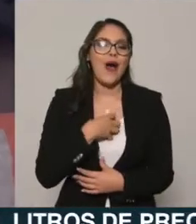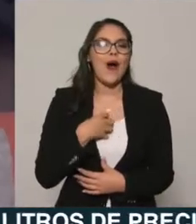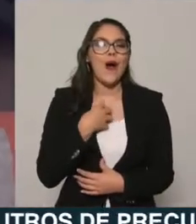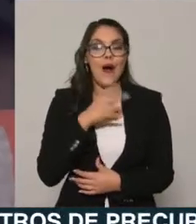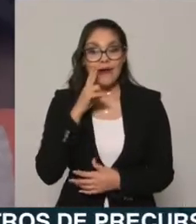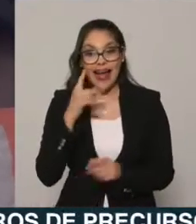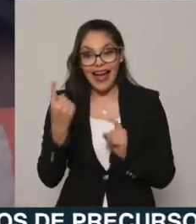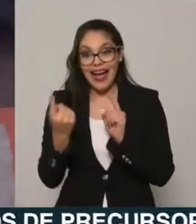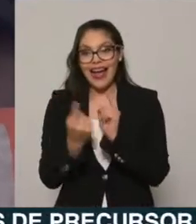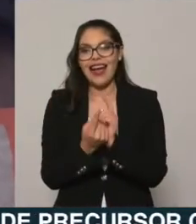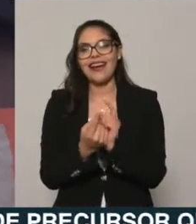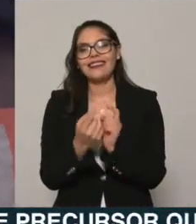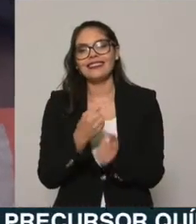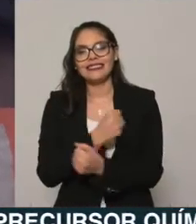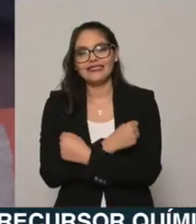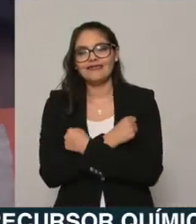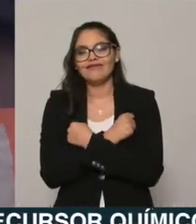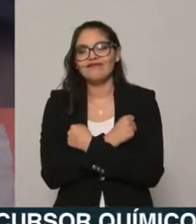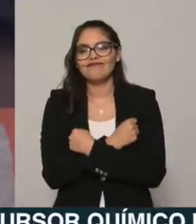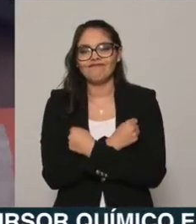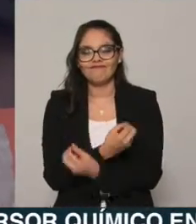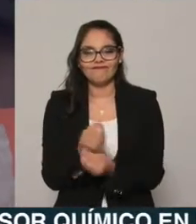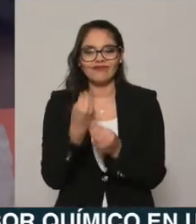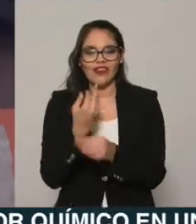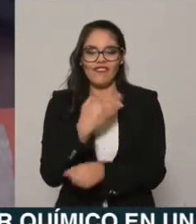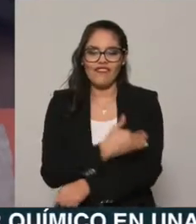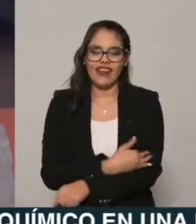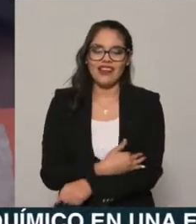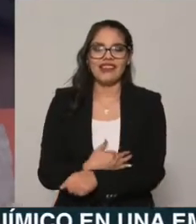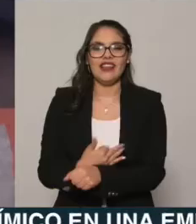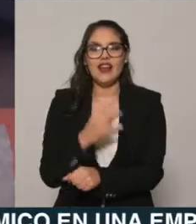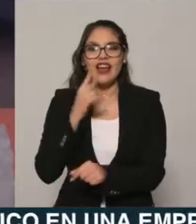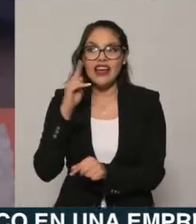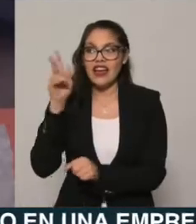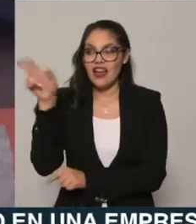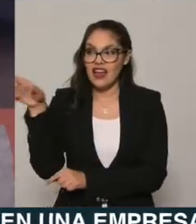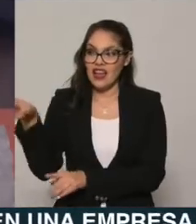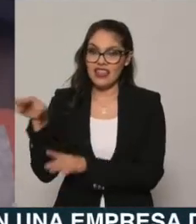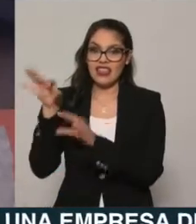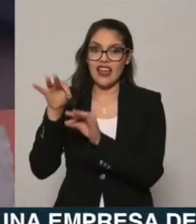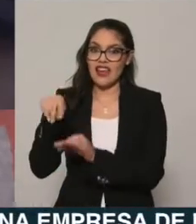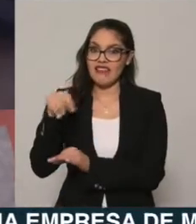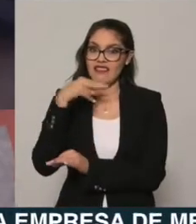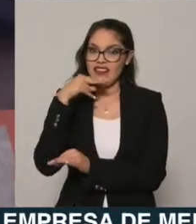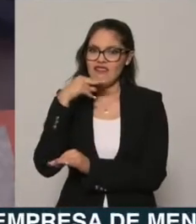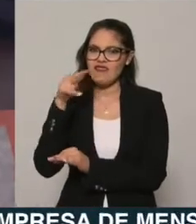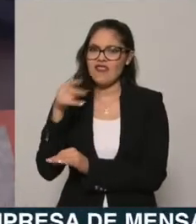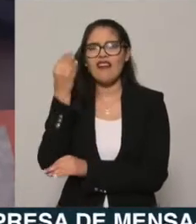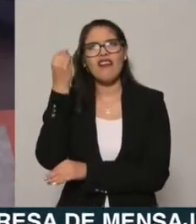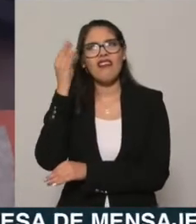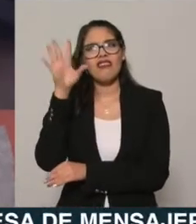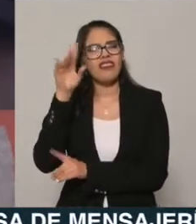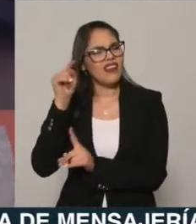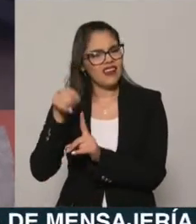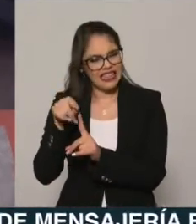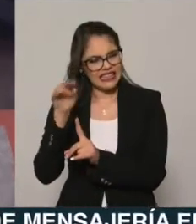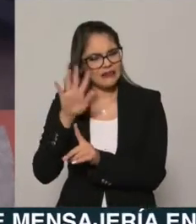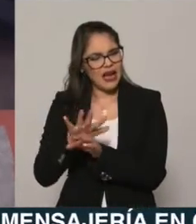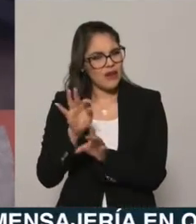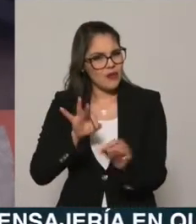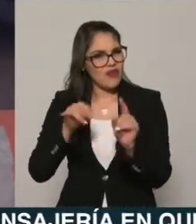a su familia, de retomar lo que es la Navidad, el significado principal,